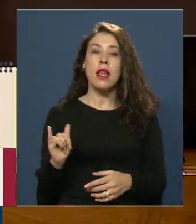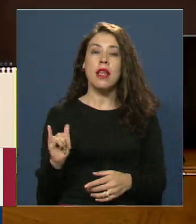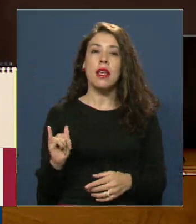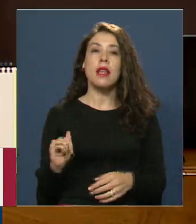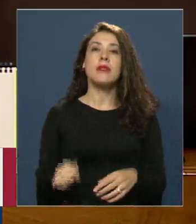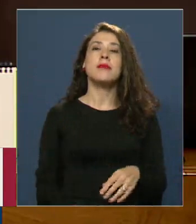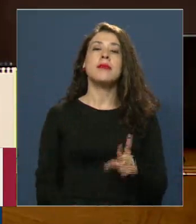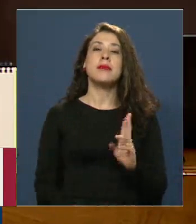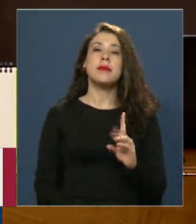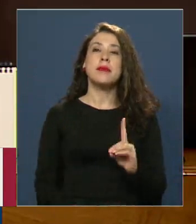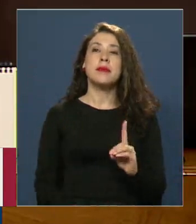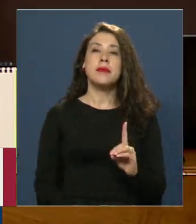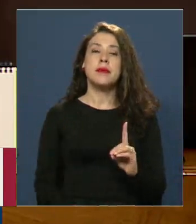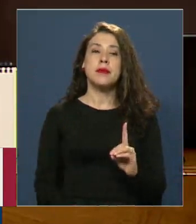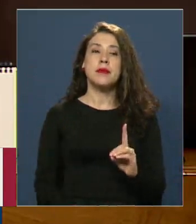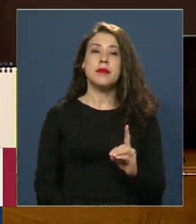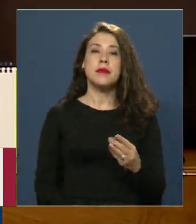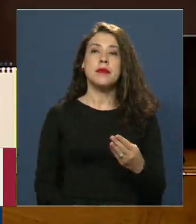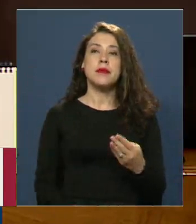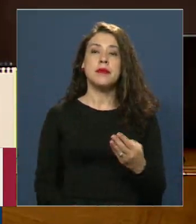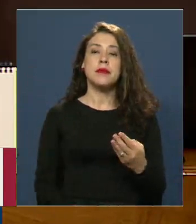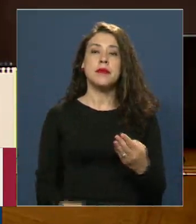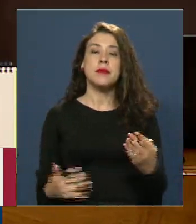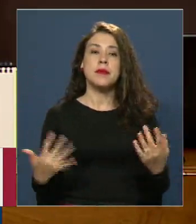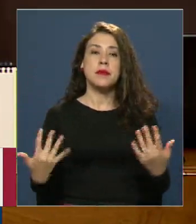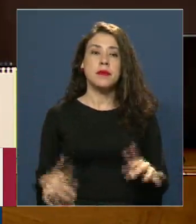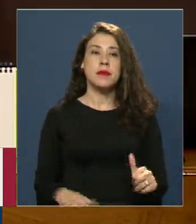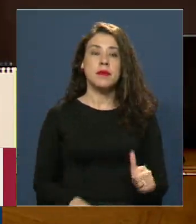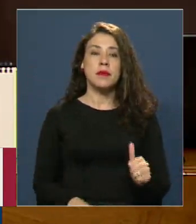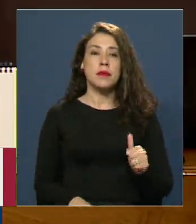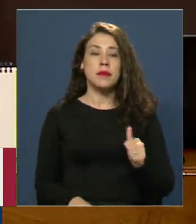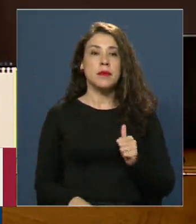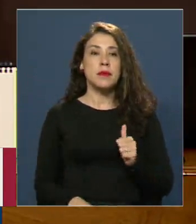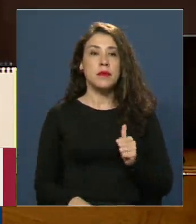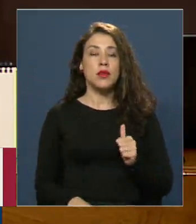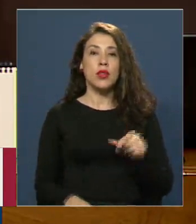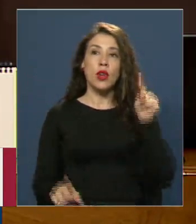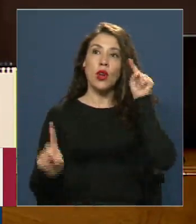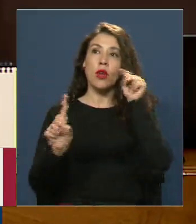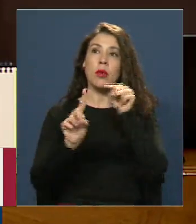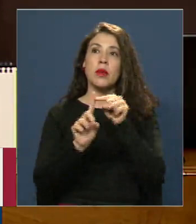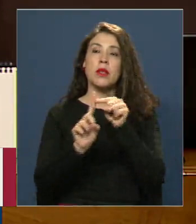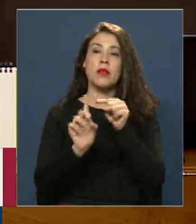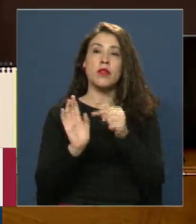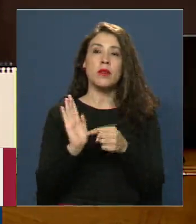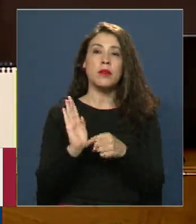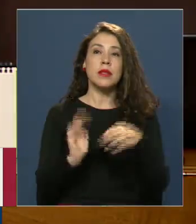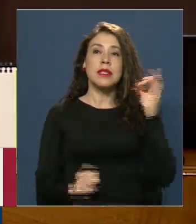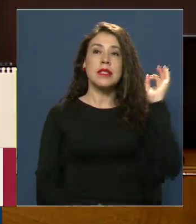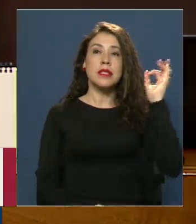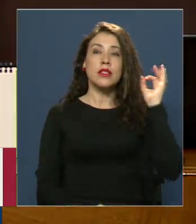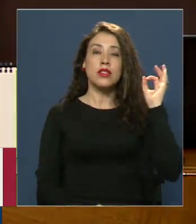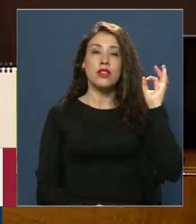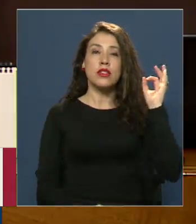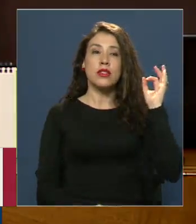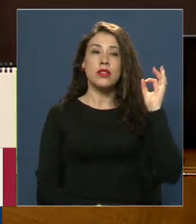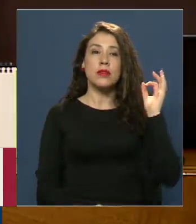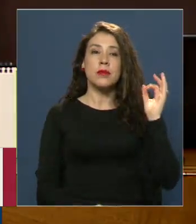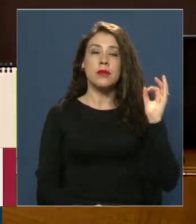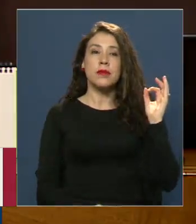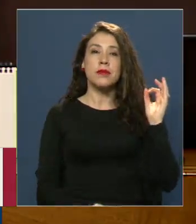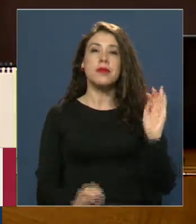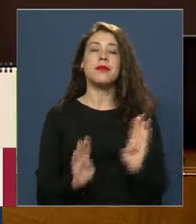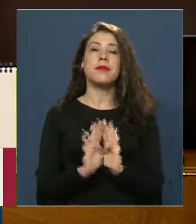Democrática, y por haberse cumplido el objeto de esta sesión,